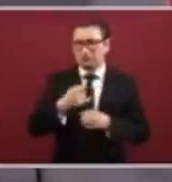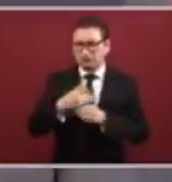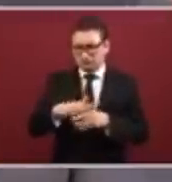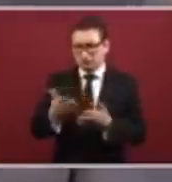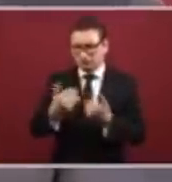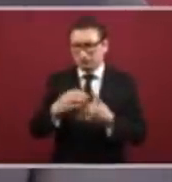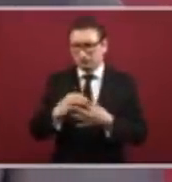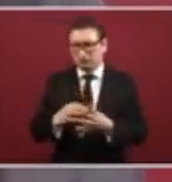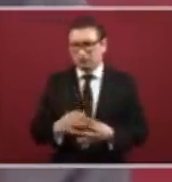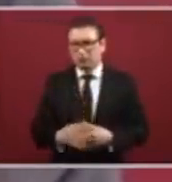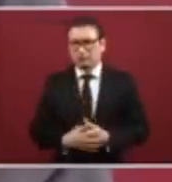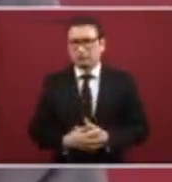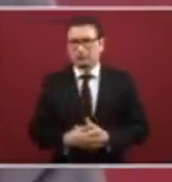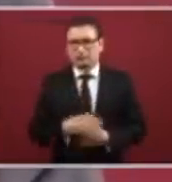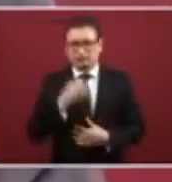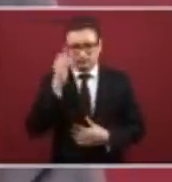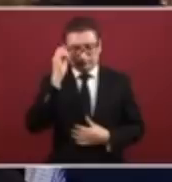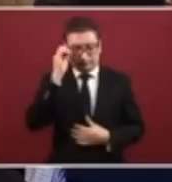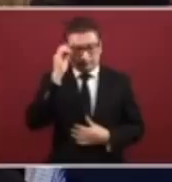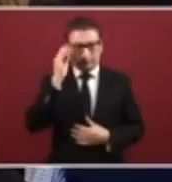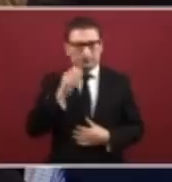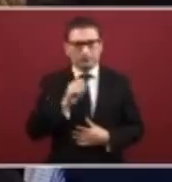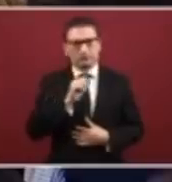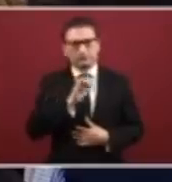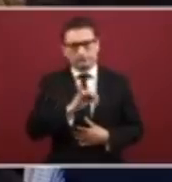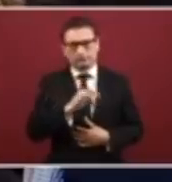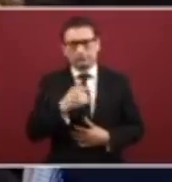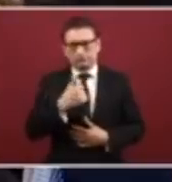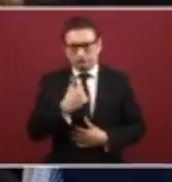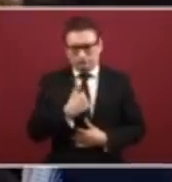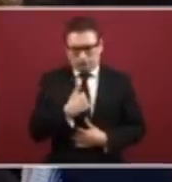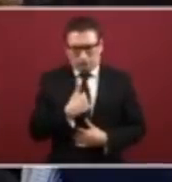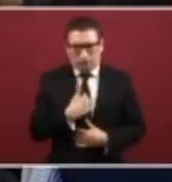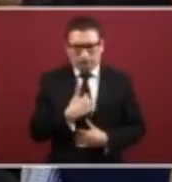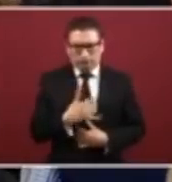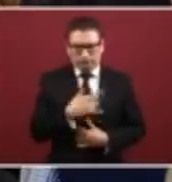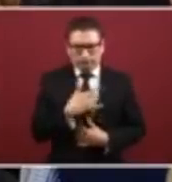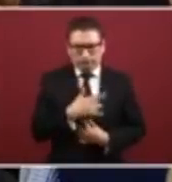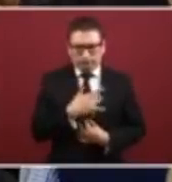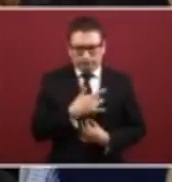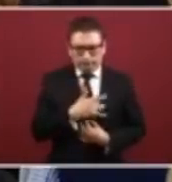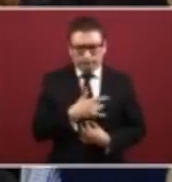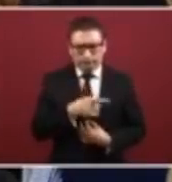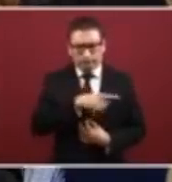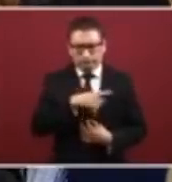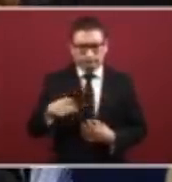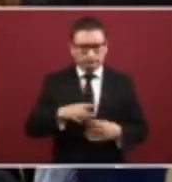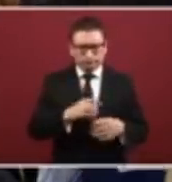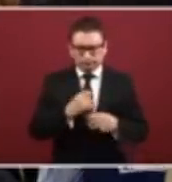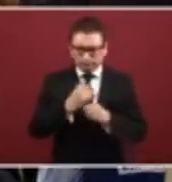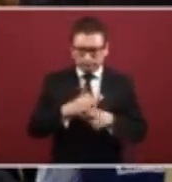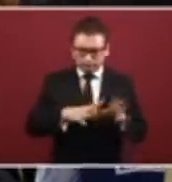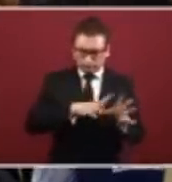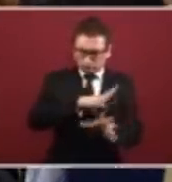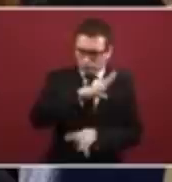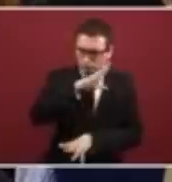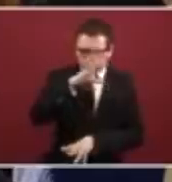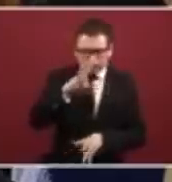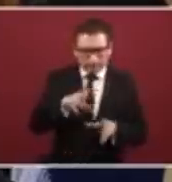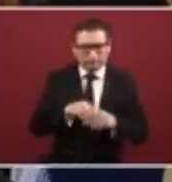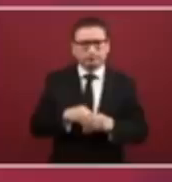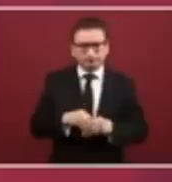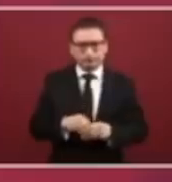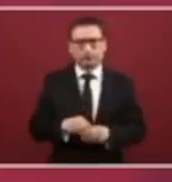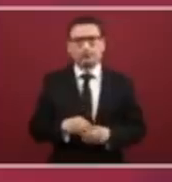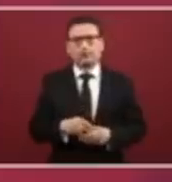Sí, miren, yo considero que para que tengan toda la información, porque a